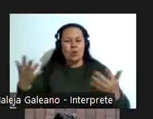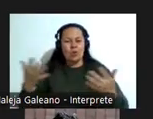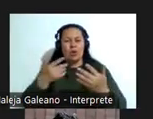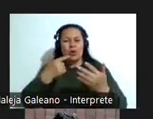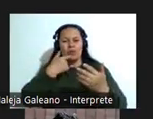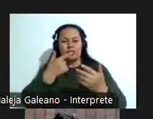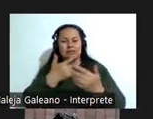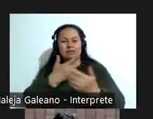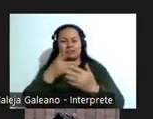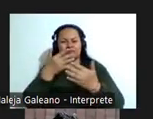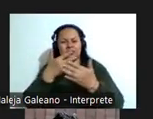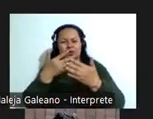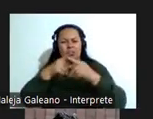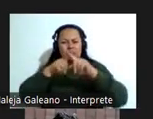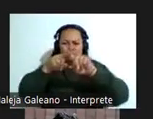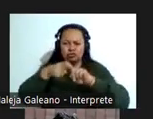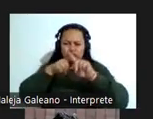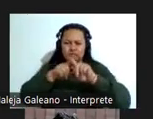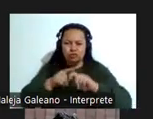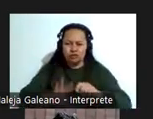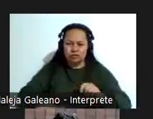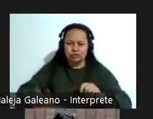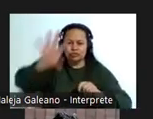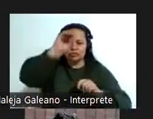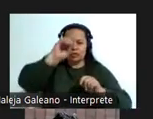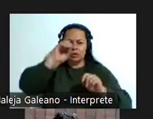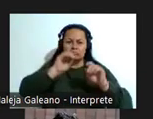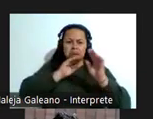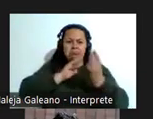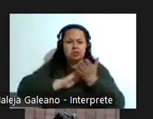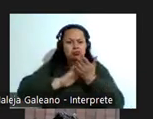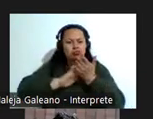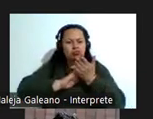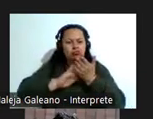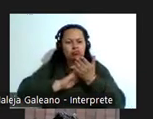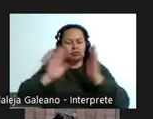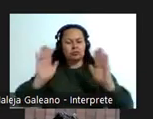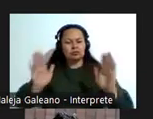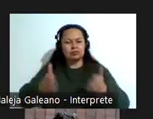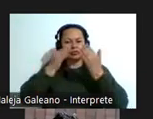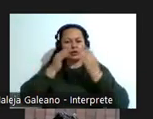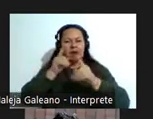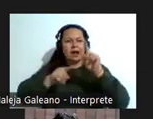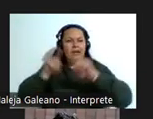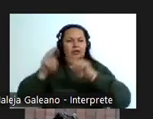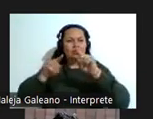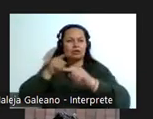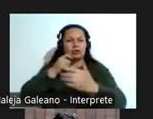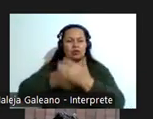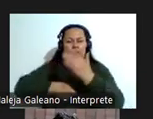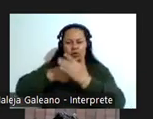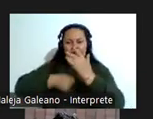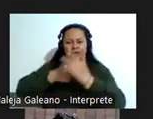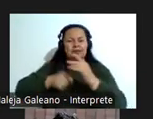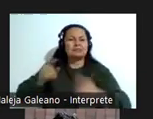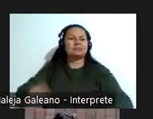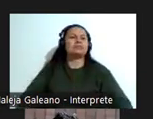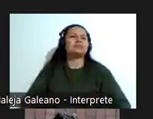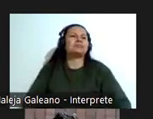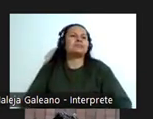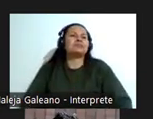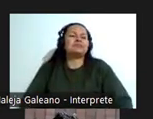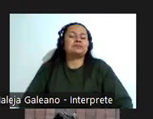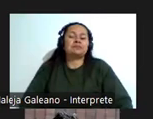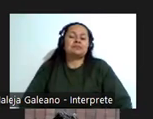ido perfeccionando un poco. Quizás no salga siempre del todo bien.